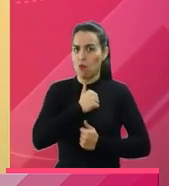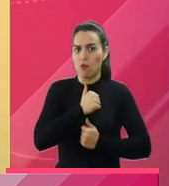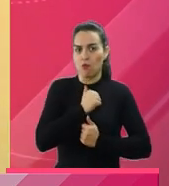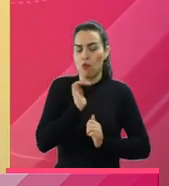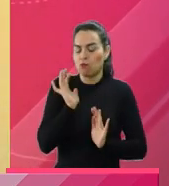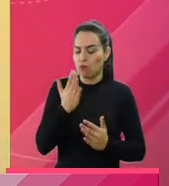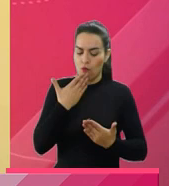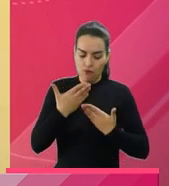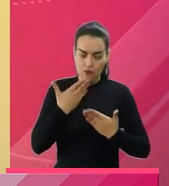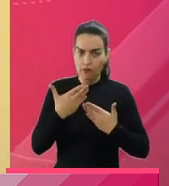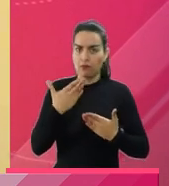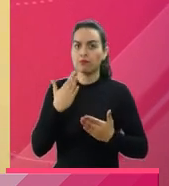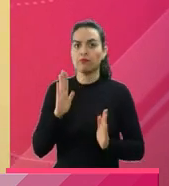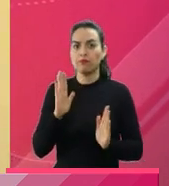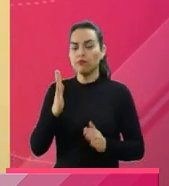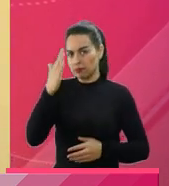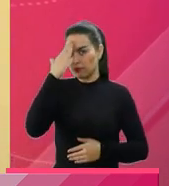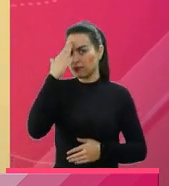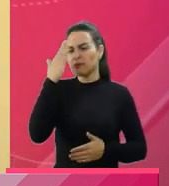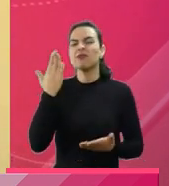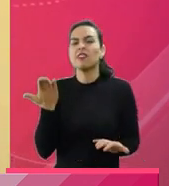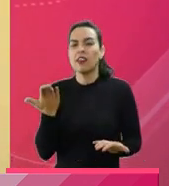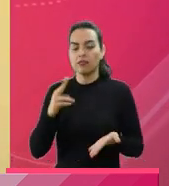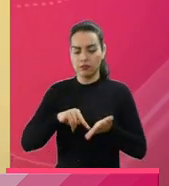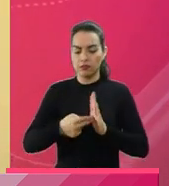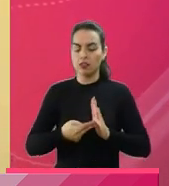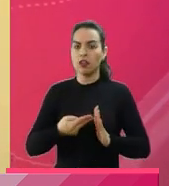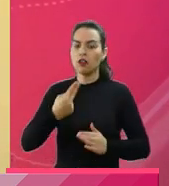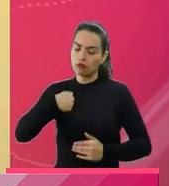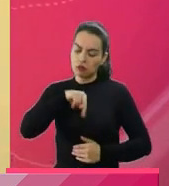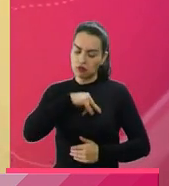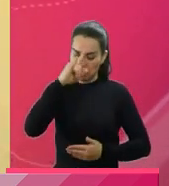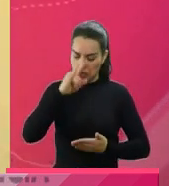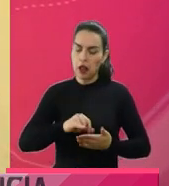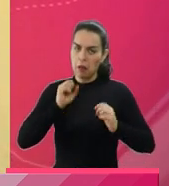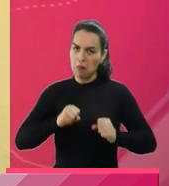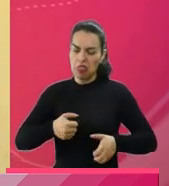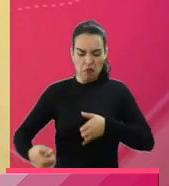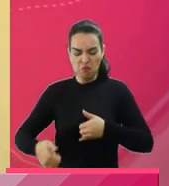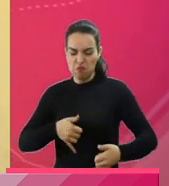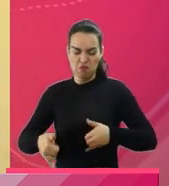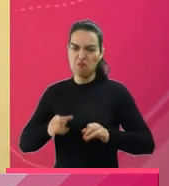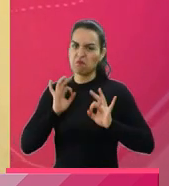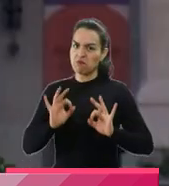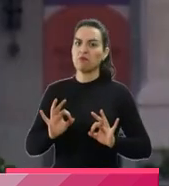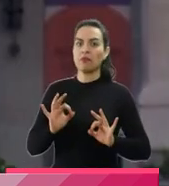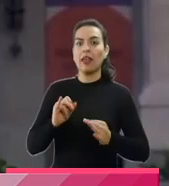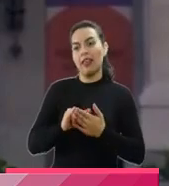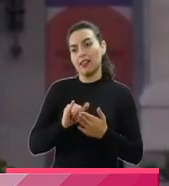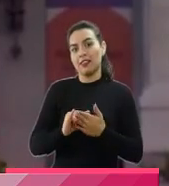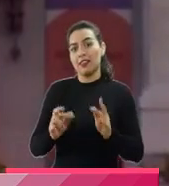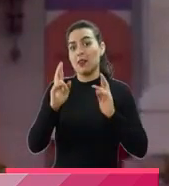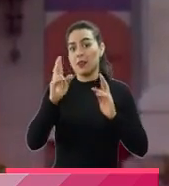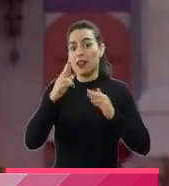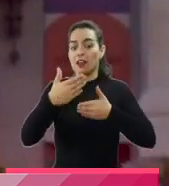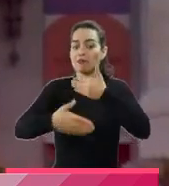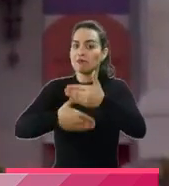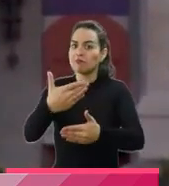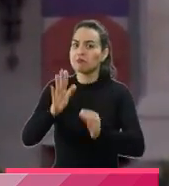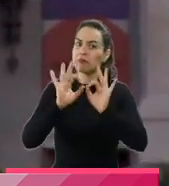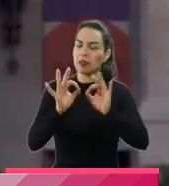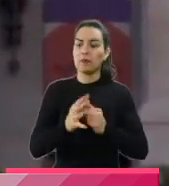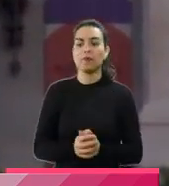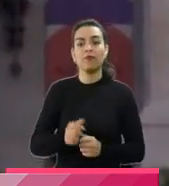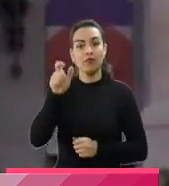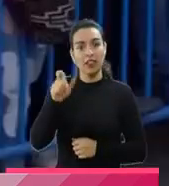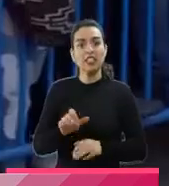fe en nosotros, en nuestro potencial, así que obviamente queremos hacer siempre las cosas bien. López ya corrió Giro de Italia y Vuelta a